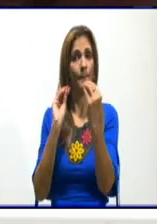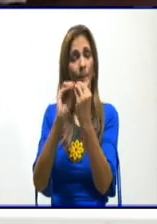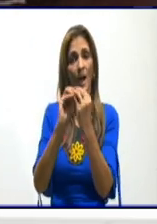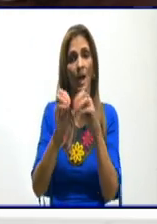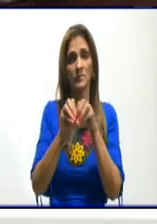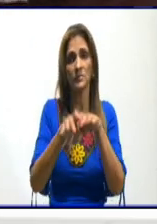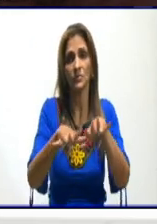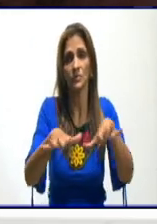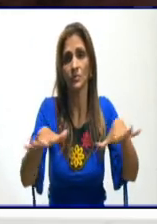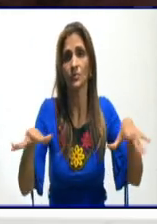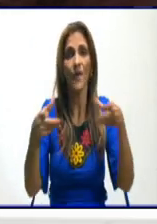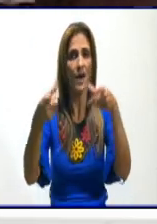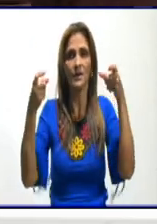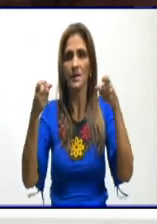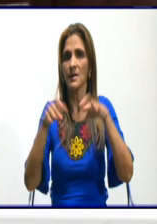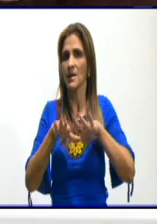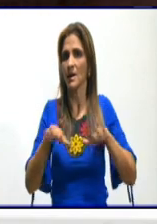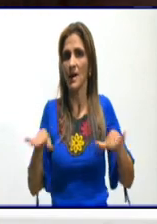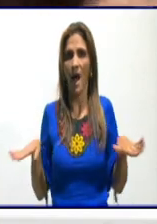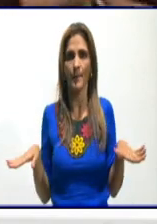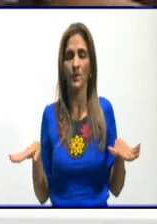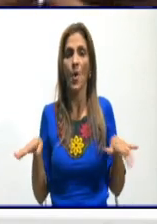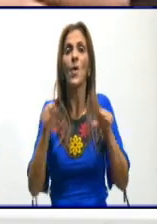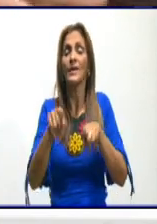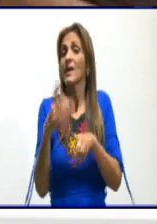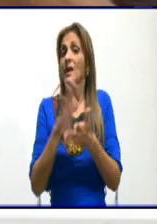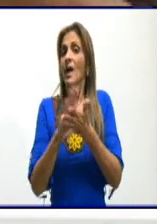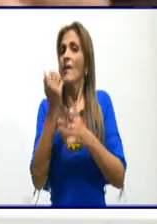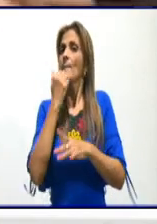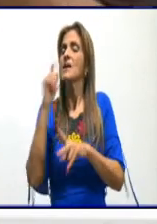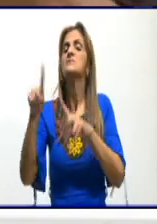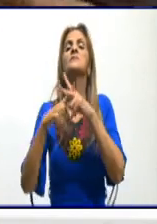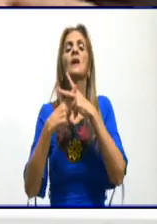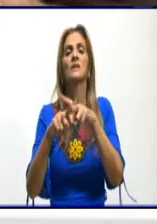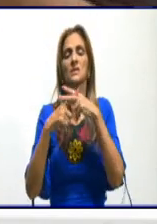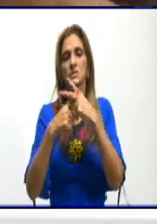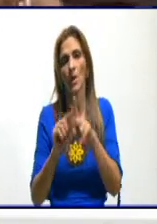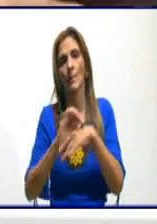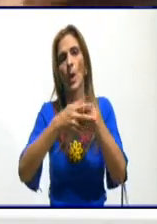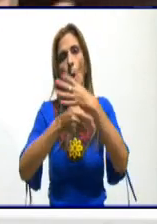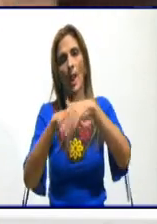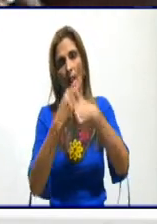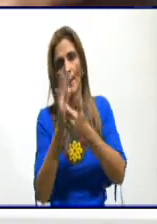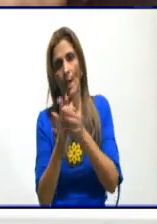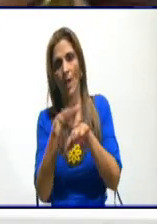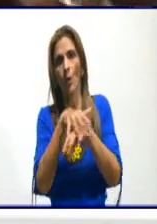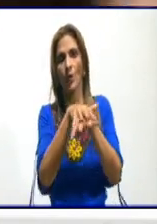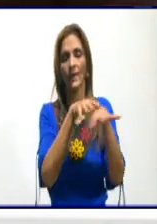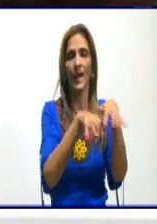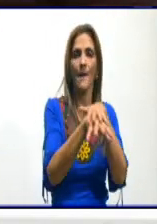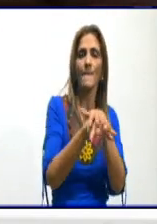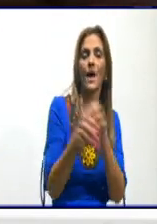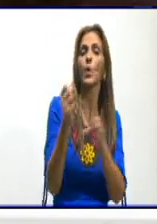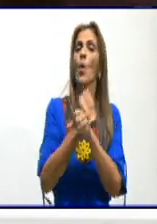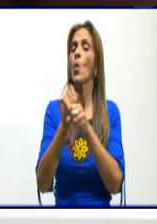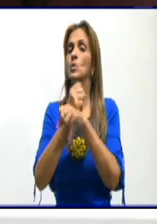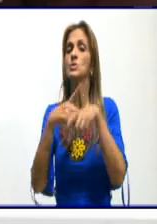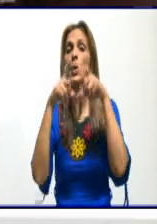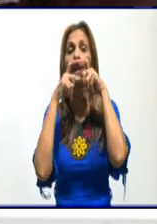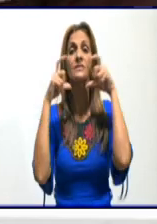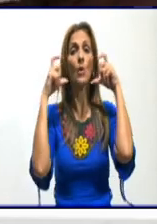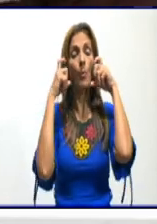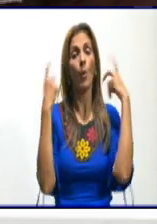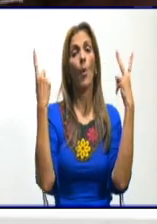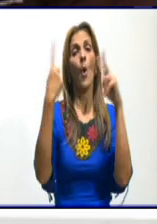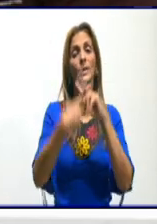que solamente se resuelve, como decía Kenia, con el lavado constante de las manos, el uso del nasobuco y